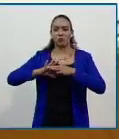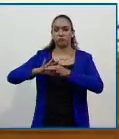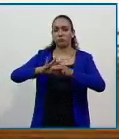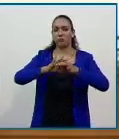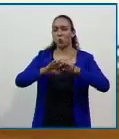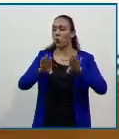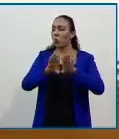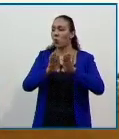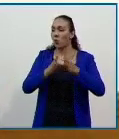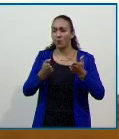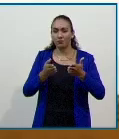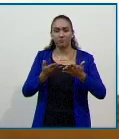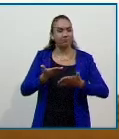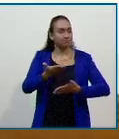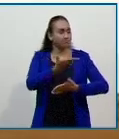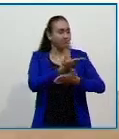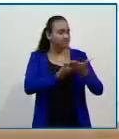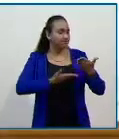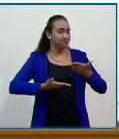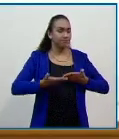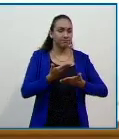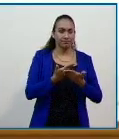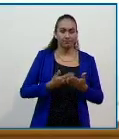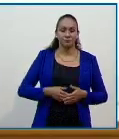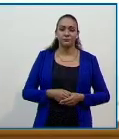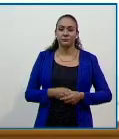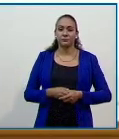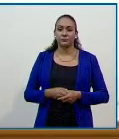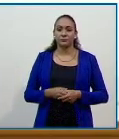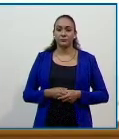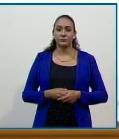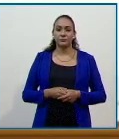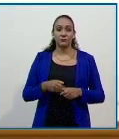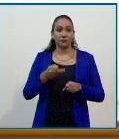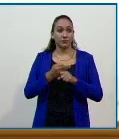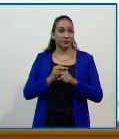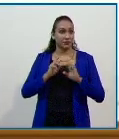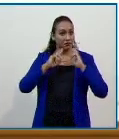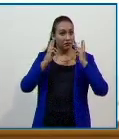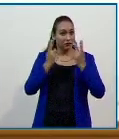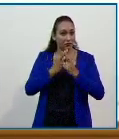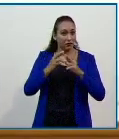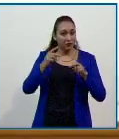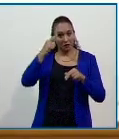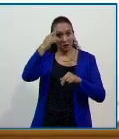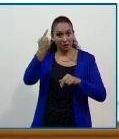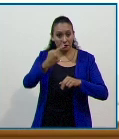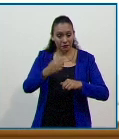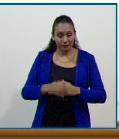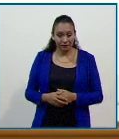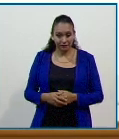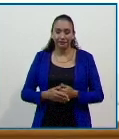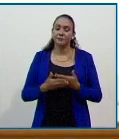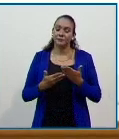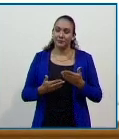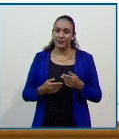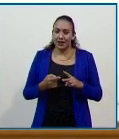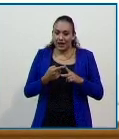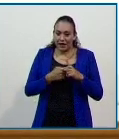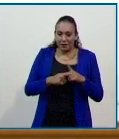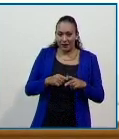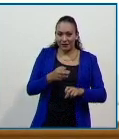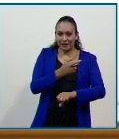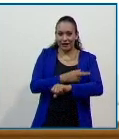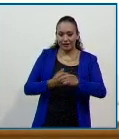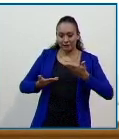de análisis reflexivo. Estamos aquí reunidos para comenzar un proceso